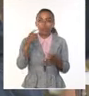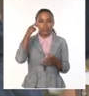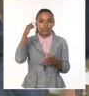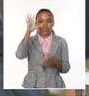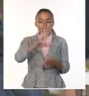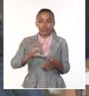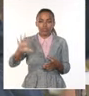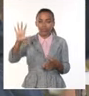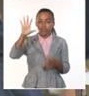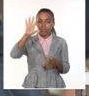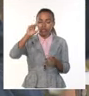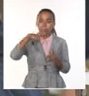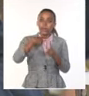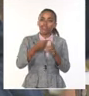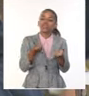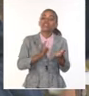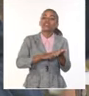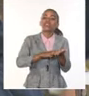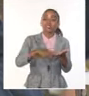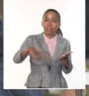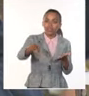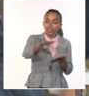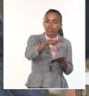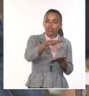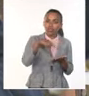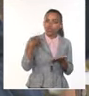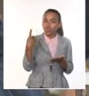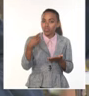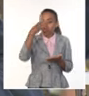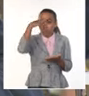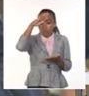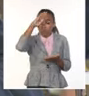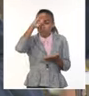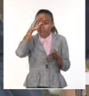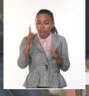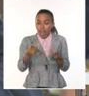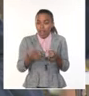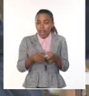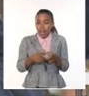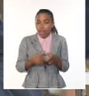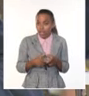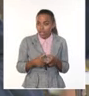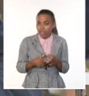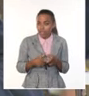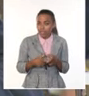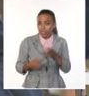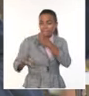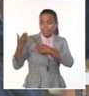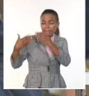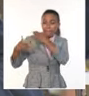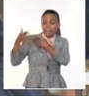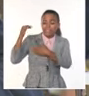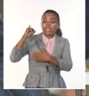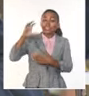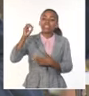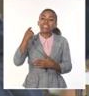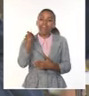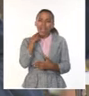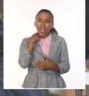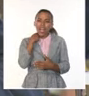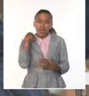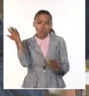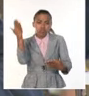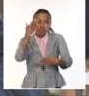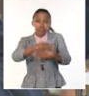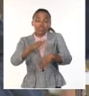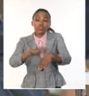miembros. Somos un país pequeño, sometido desde hace 6 décadas a un bloqueo económico, comercial y financiero,